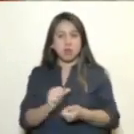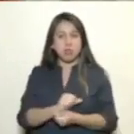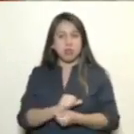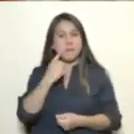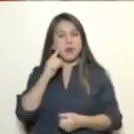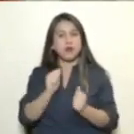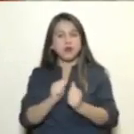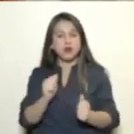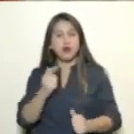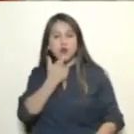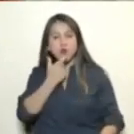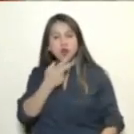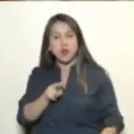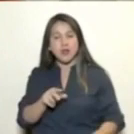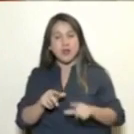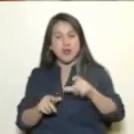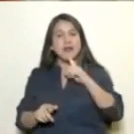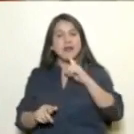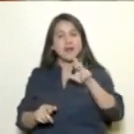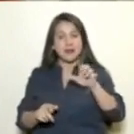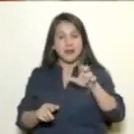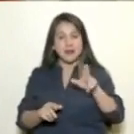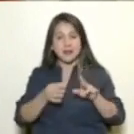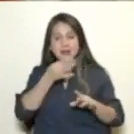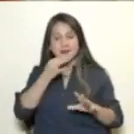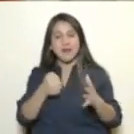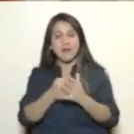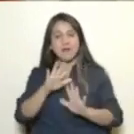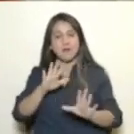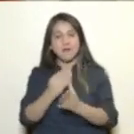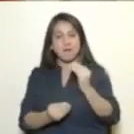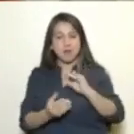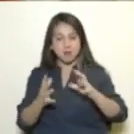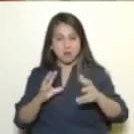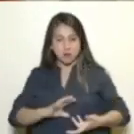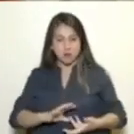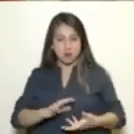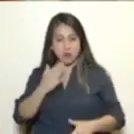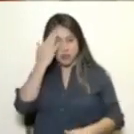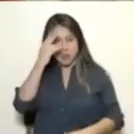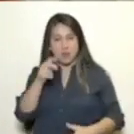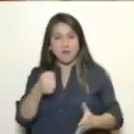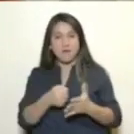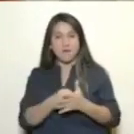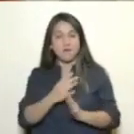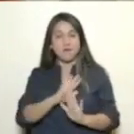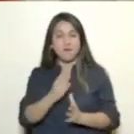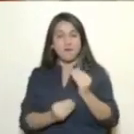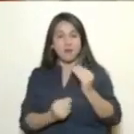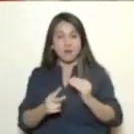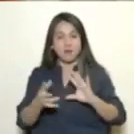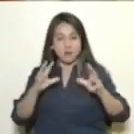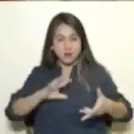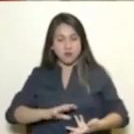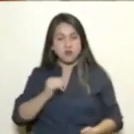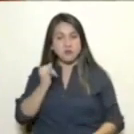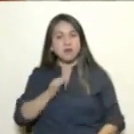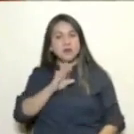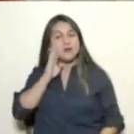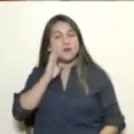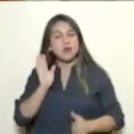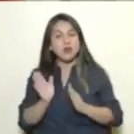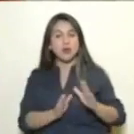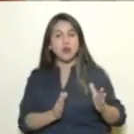Tellier. Se llama Fin del Mundo. El día del fin del mundo será limpio y ordenado como